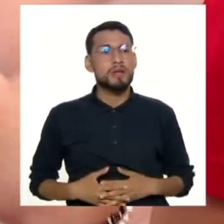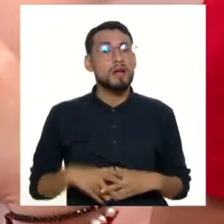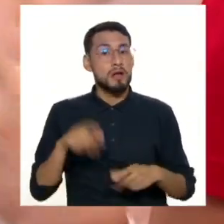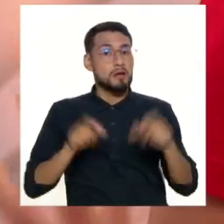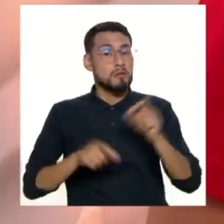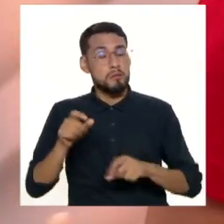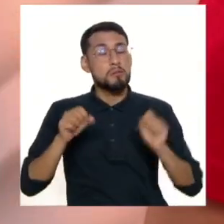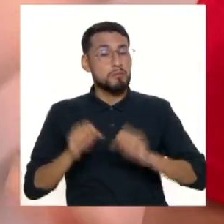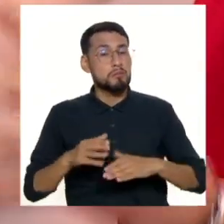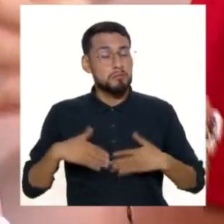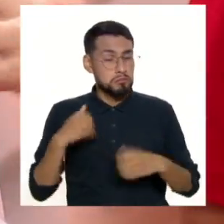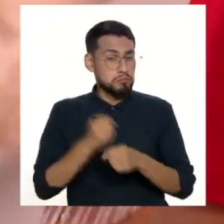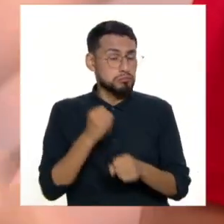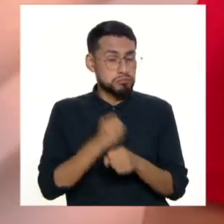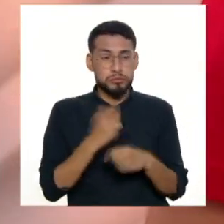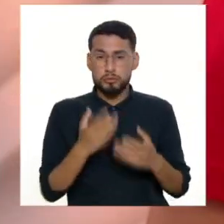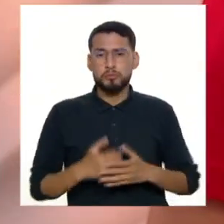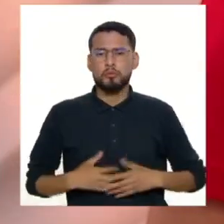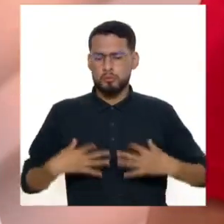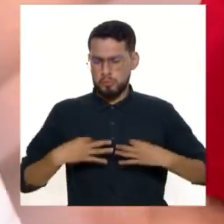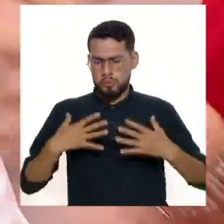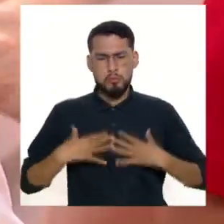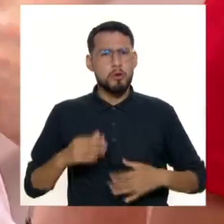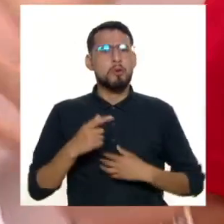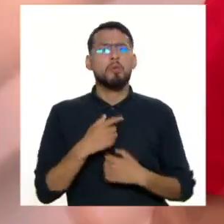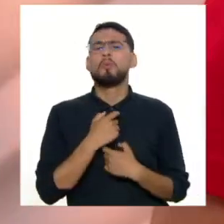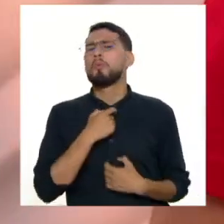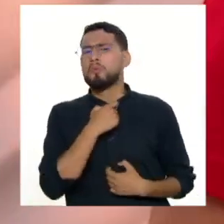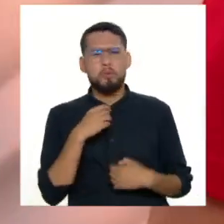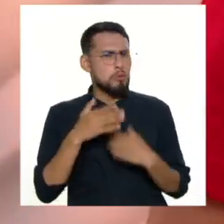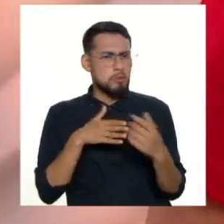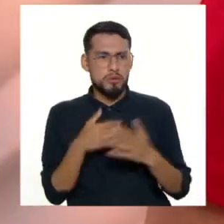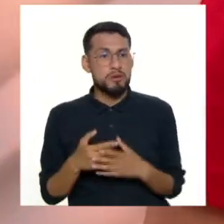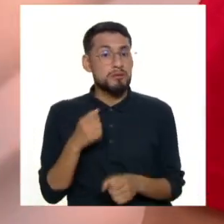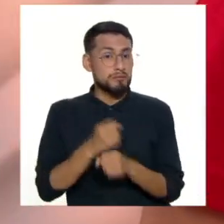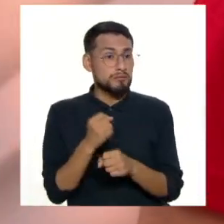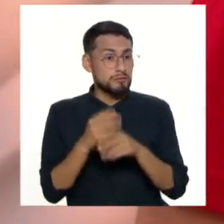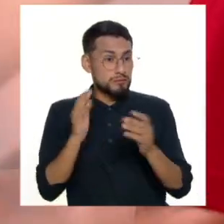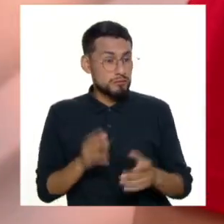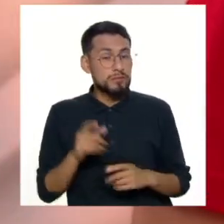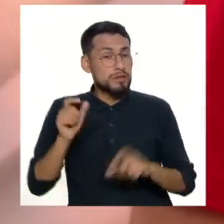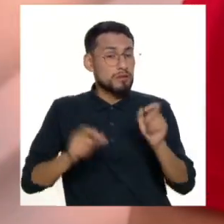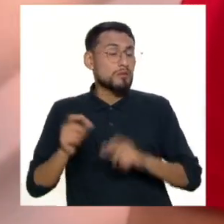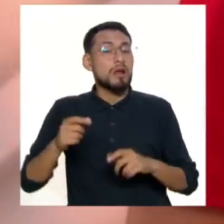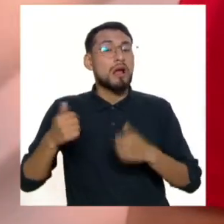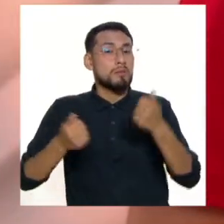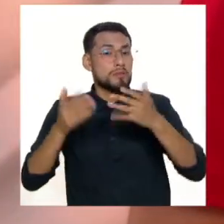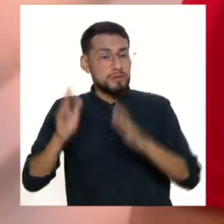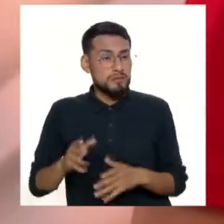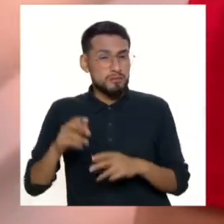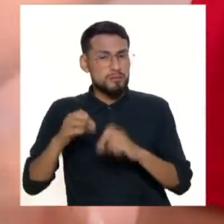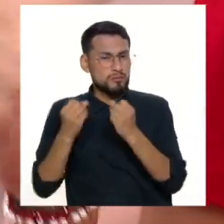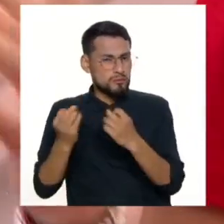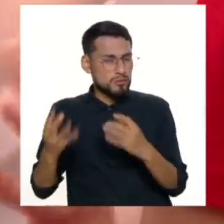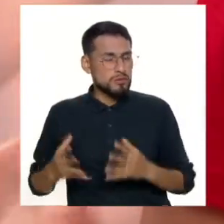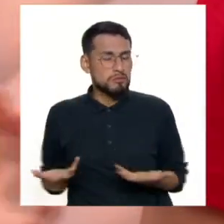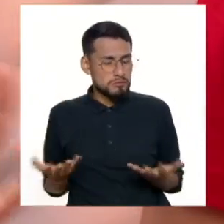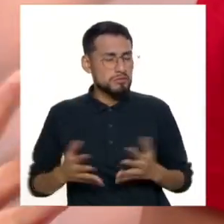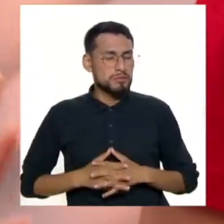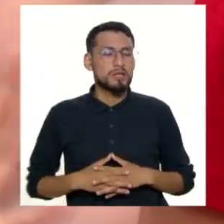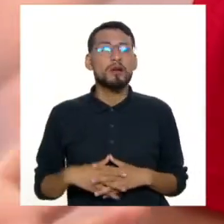la gente lo puede realizar hasta con ropa de vestir, porque son trabajadores, pues, personal administrativo, la mayoría.